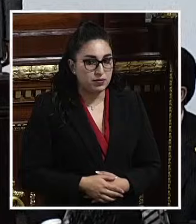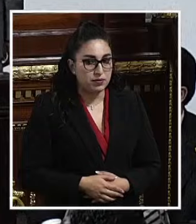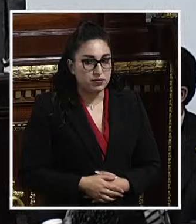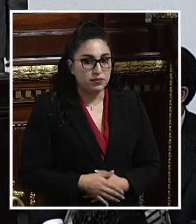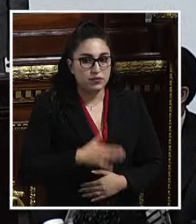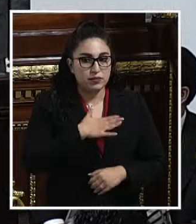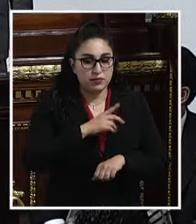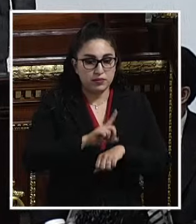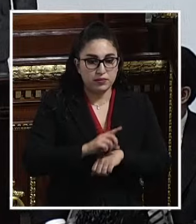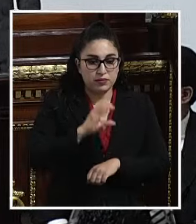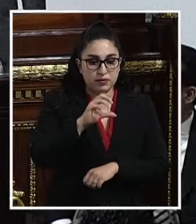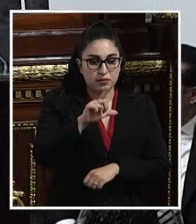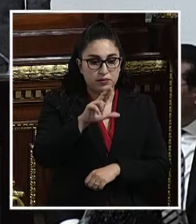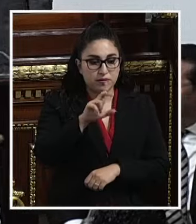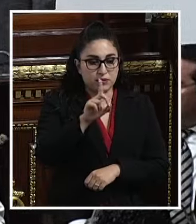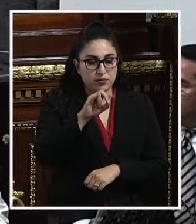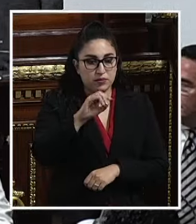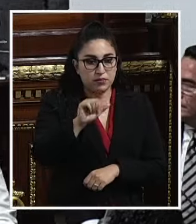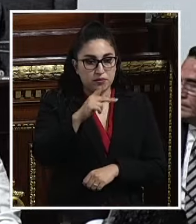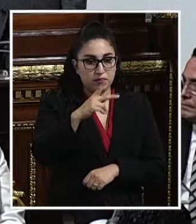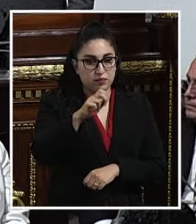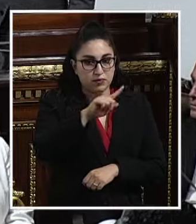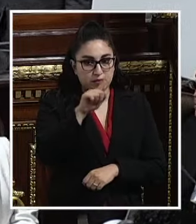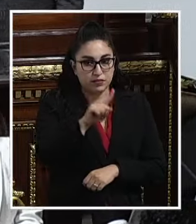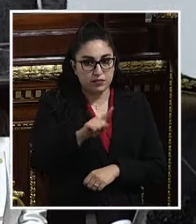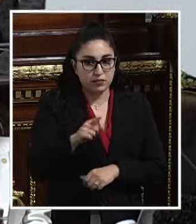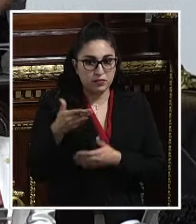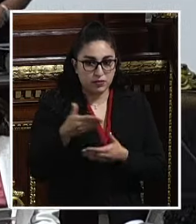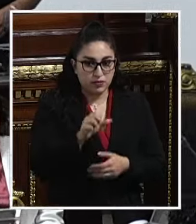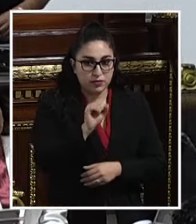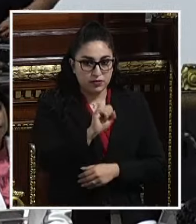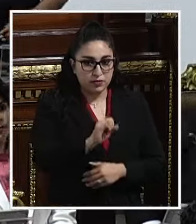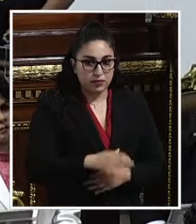Buenos días, Claudia Susana Pérez Romero, presente.